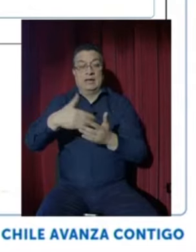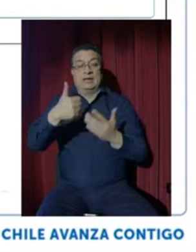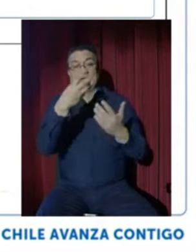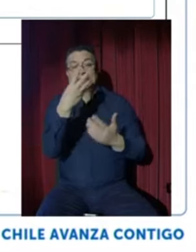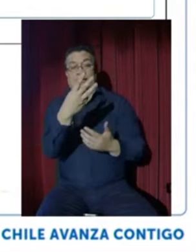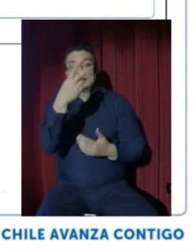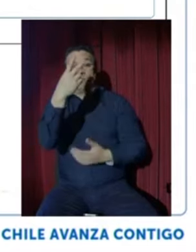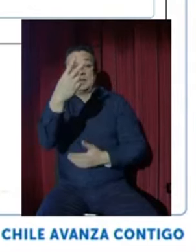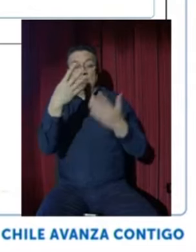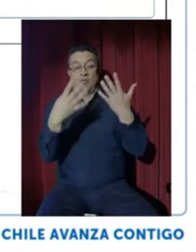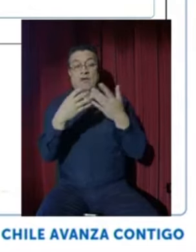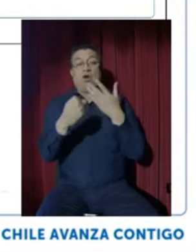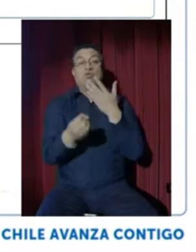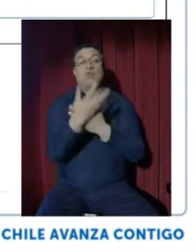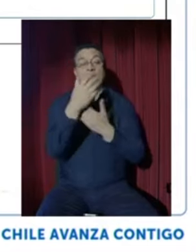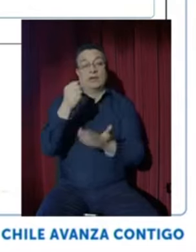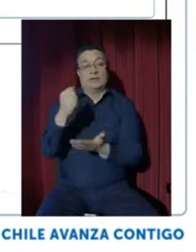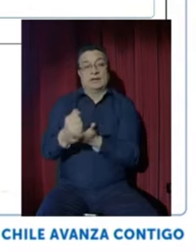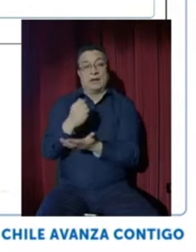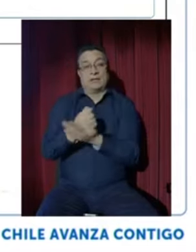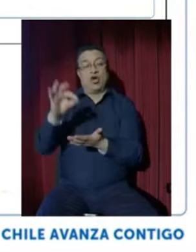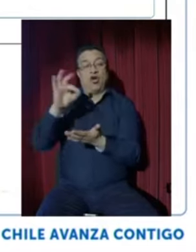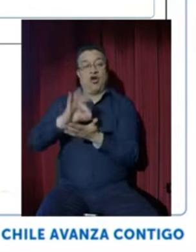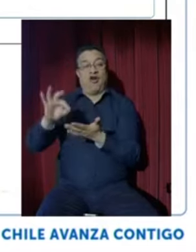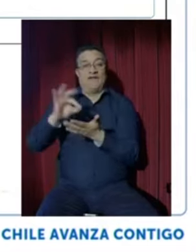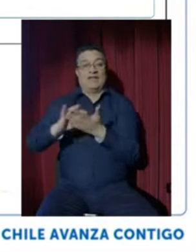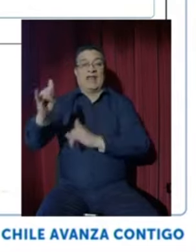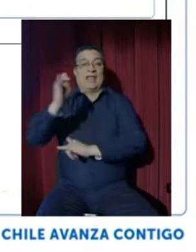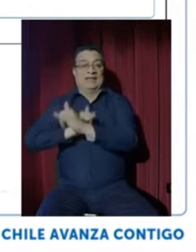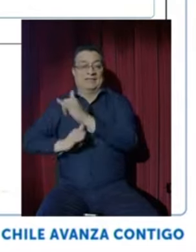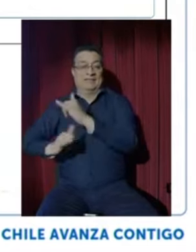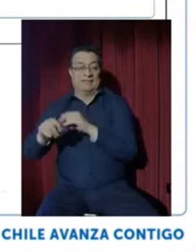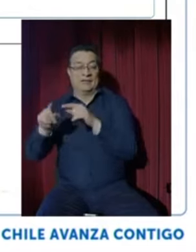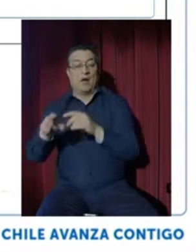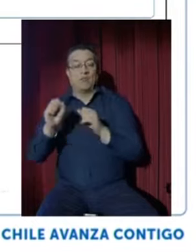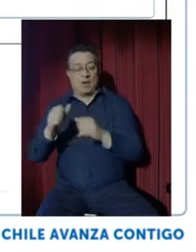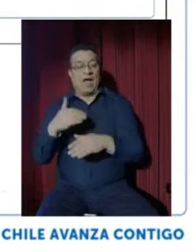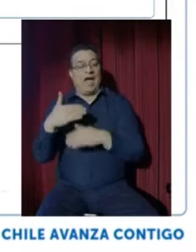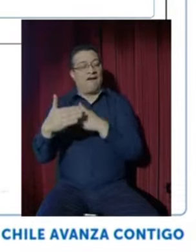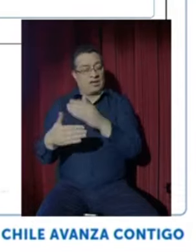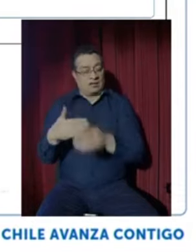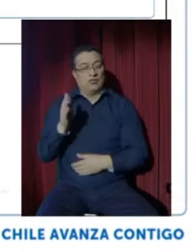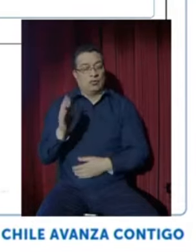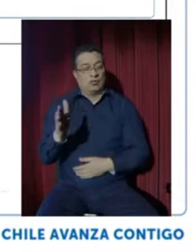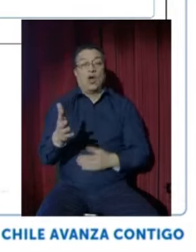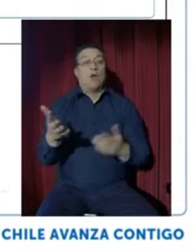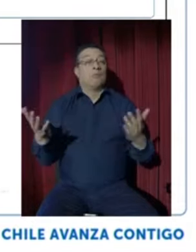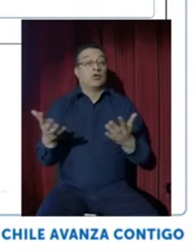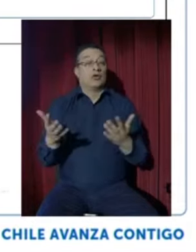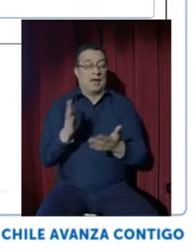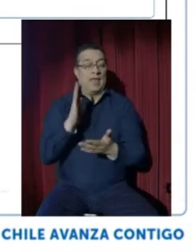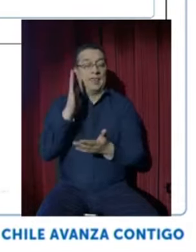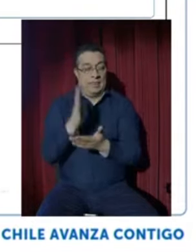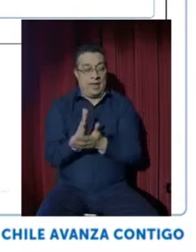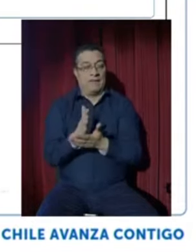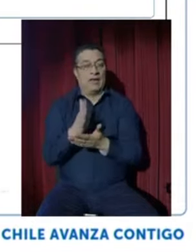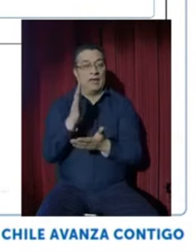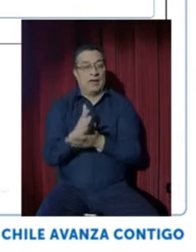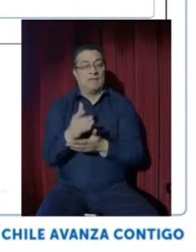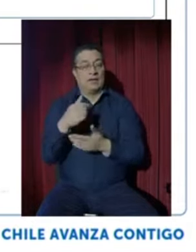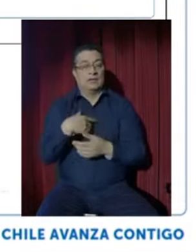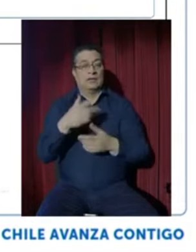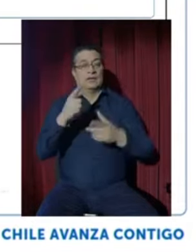6329 nuevos trámites en la oficina virtual y vamos a seguir avanzando en eso porque tenemos que seguir